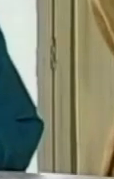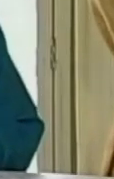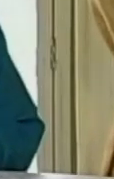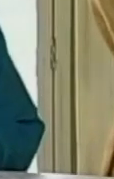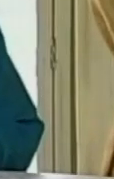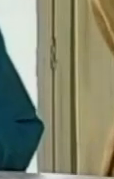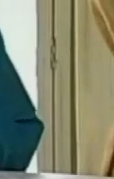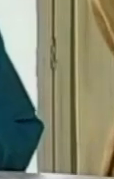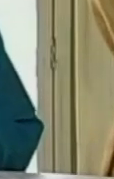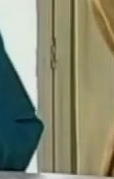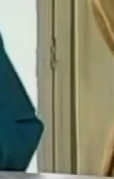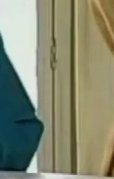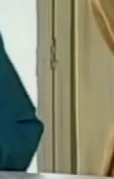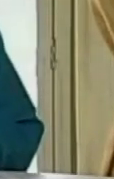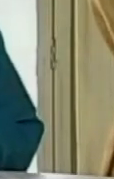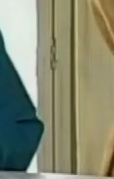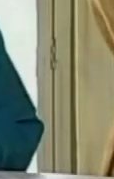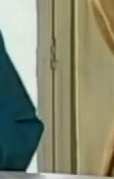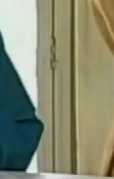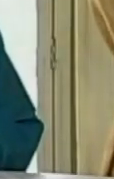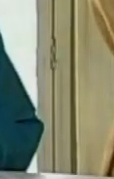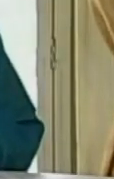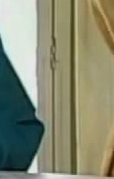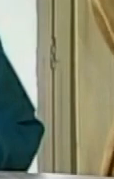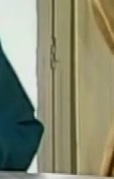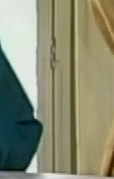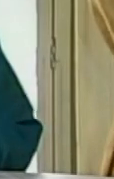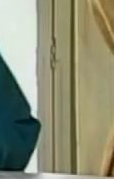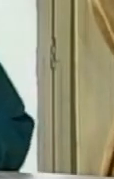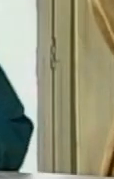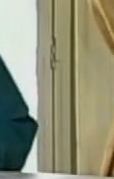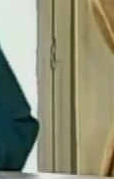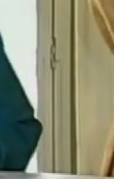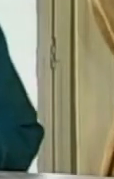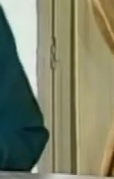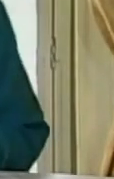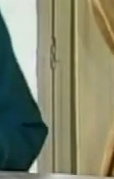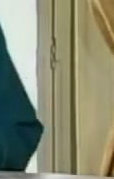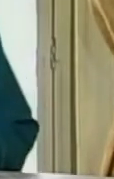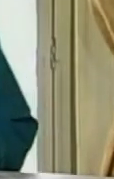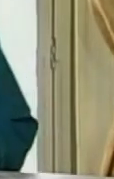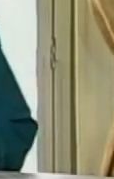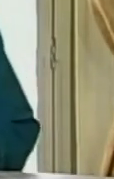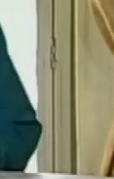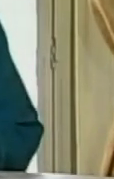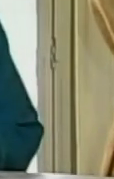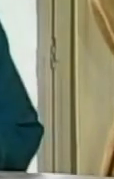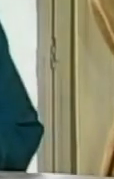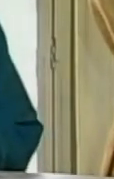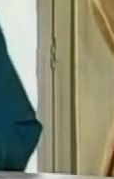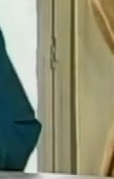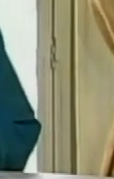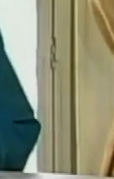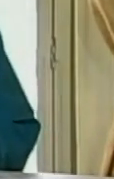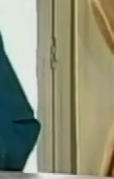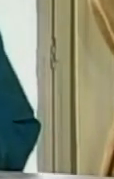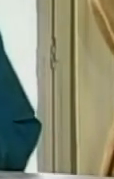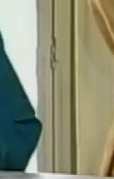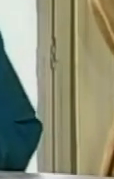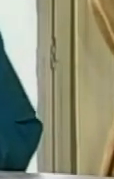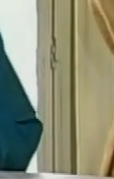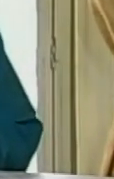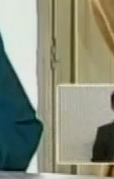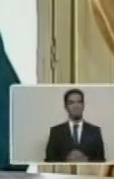gobernador. Líder joven, revolucionario, Héctor Rodríguez Castro, gobernador del